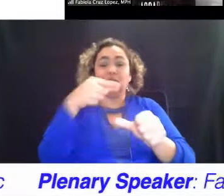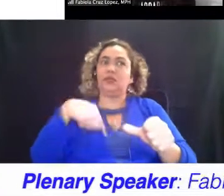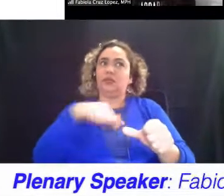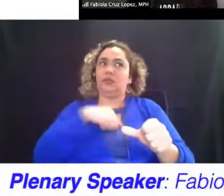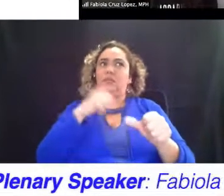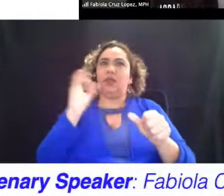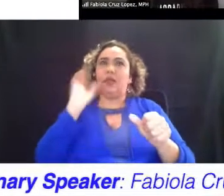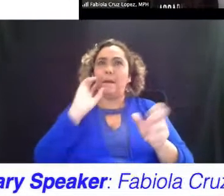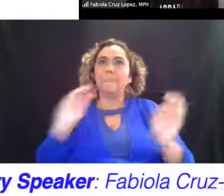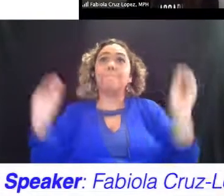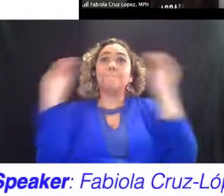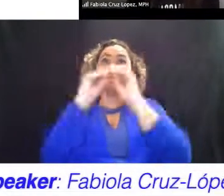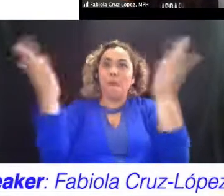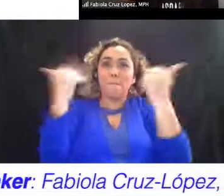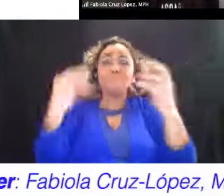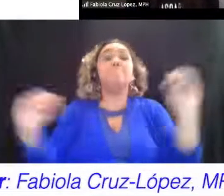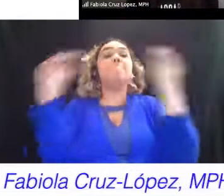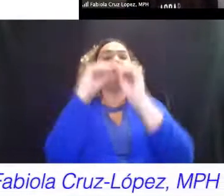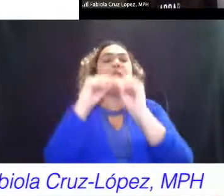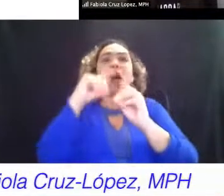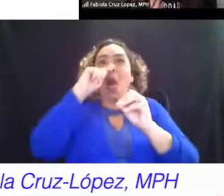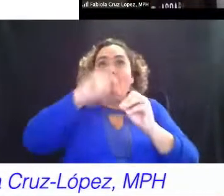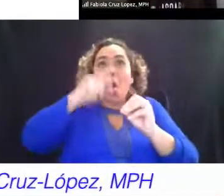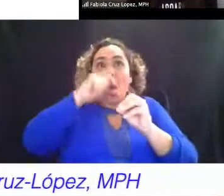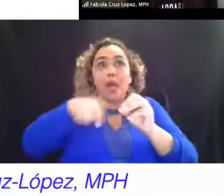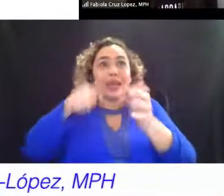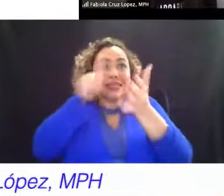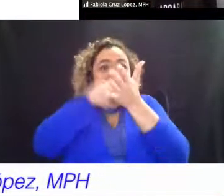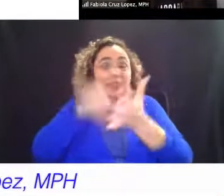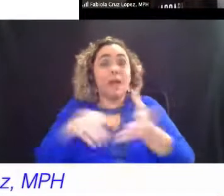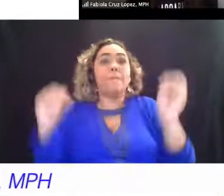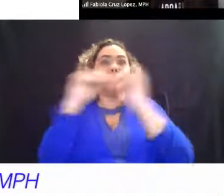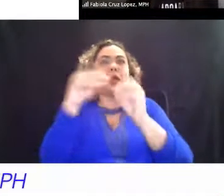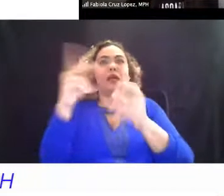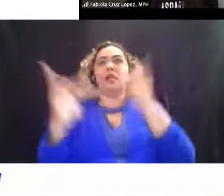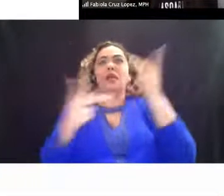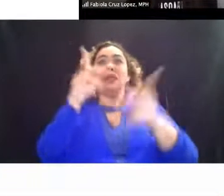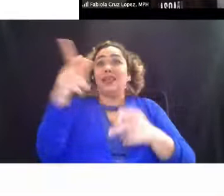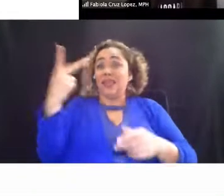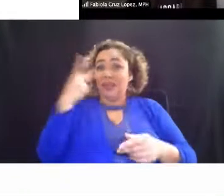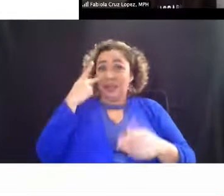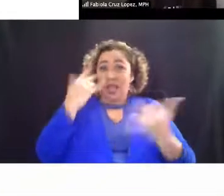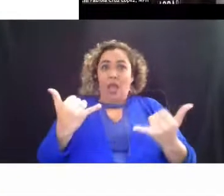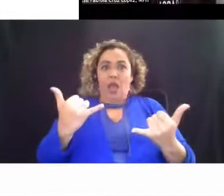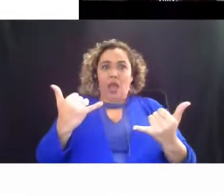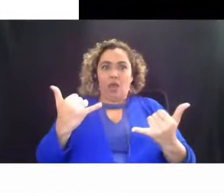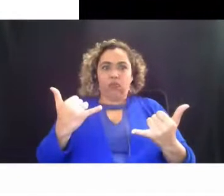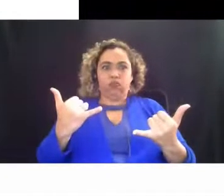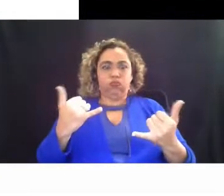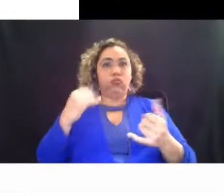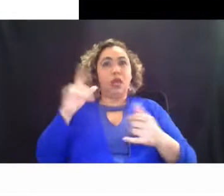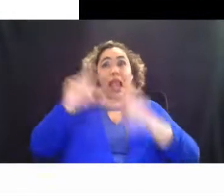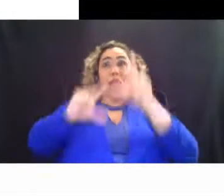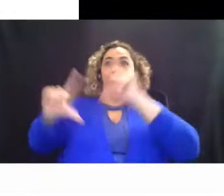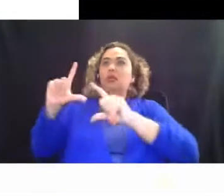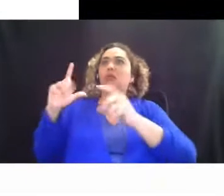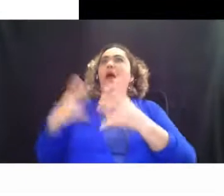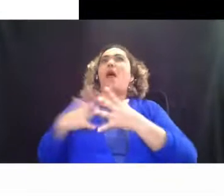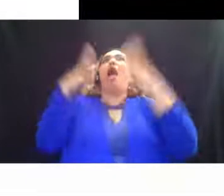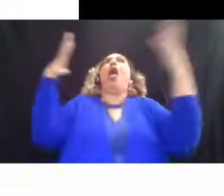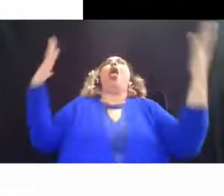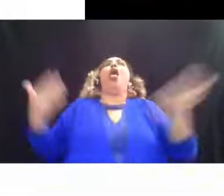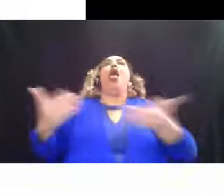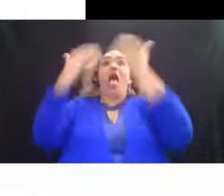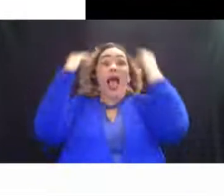continuar aumentándola. No podemos seguir igual porque, como hemos visto, el sistema está bastante saturado y casos que tienen síntomas no